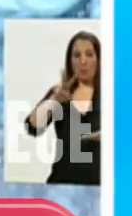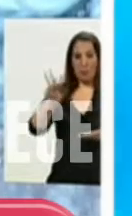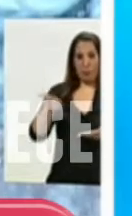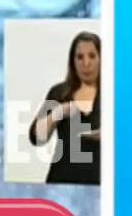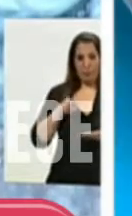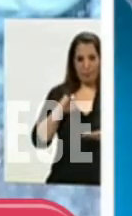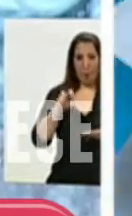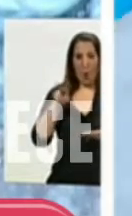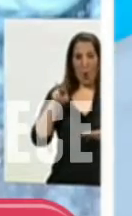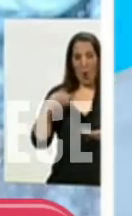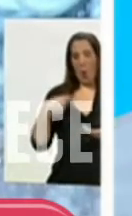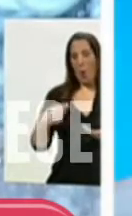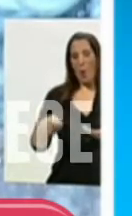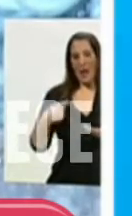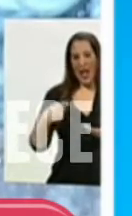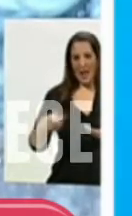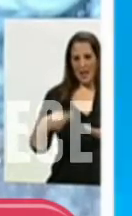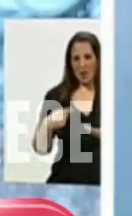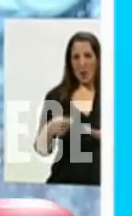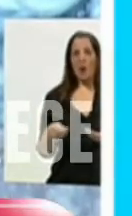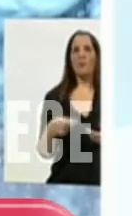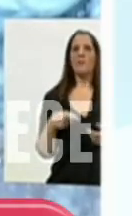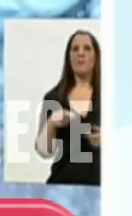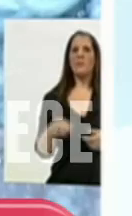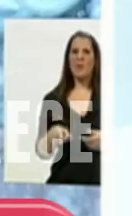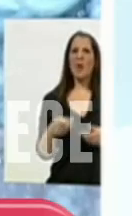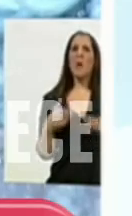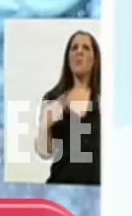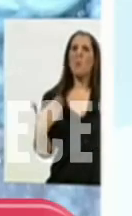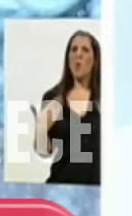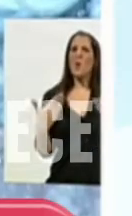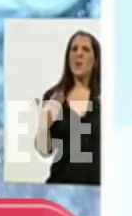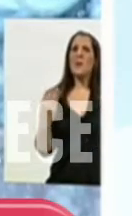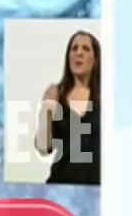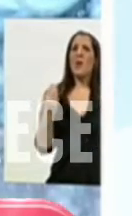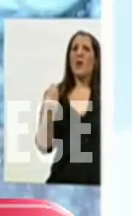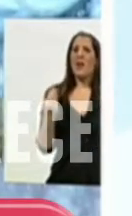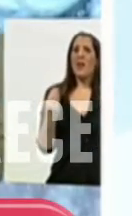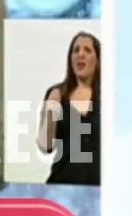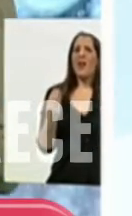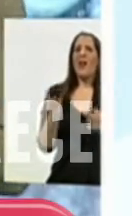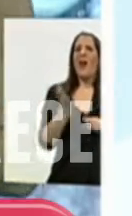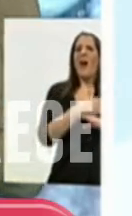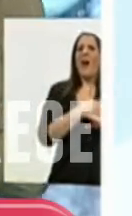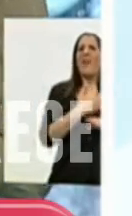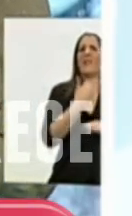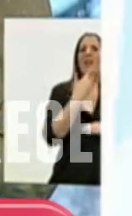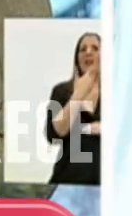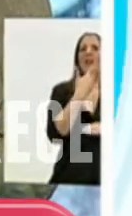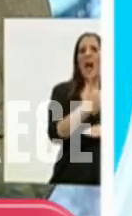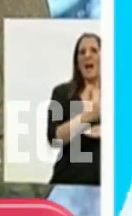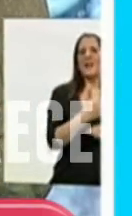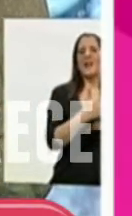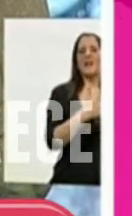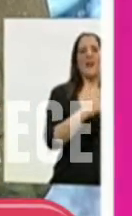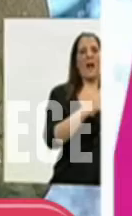no es la primera vez que ante la imputación de un dirigente político va la gente a ayudar. Digo, fueron a apoyar a Menem, ahora tranquilamente se puede ir a apoyar a Cristina. Claro. Y esto no